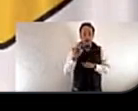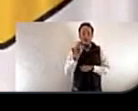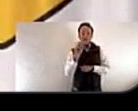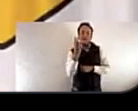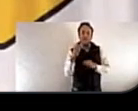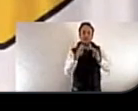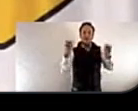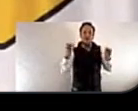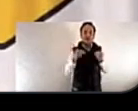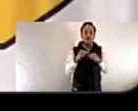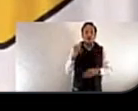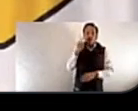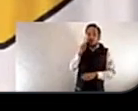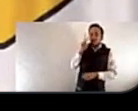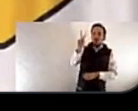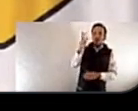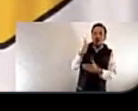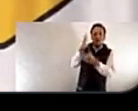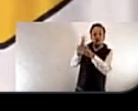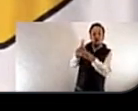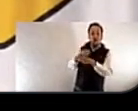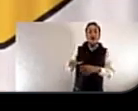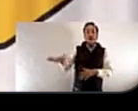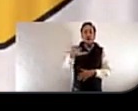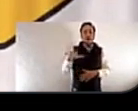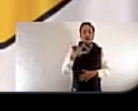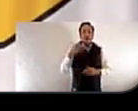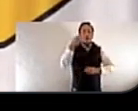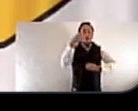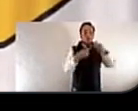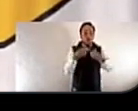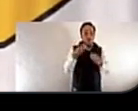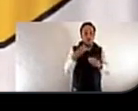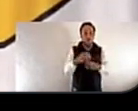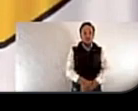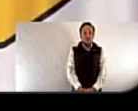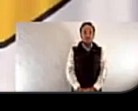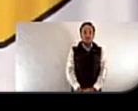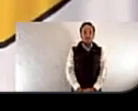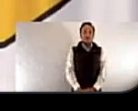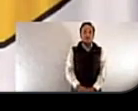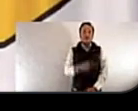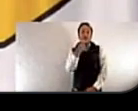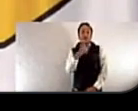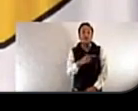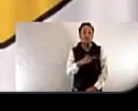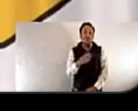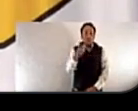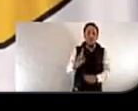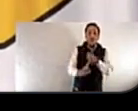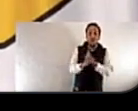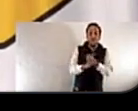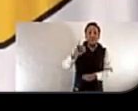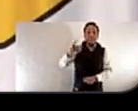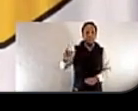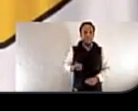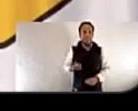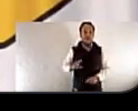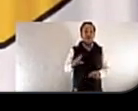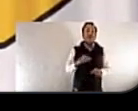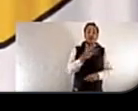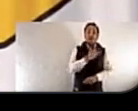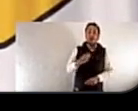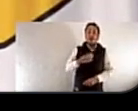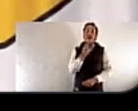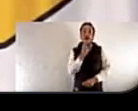Estados Unidos en el departamento de justicia y en la en la comisión para denunciar este posible conflicto de interés resulta que el hijo del presidente